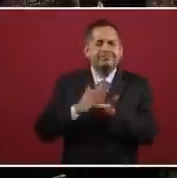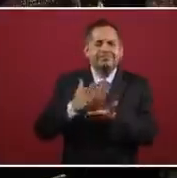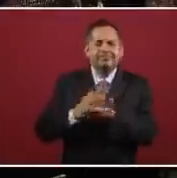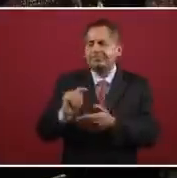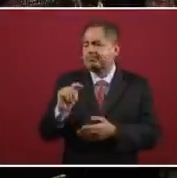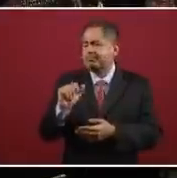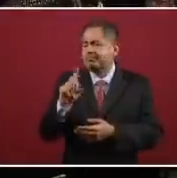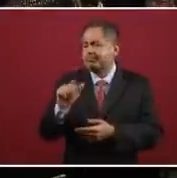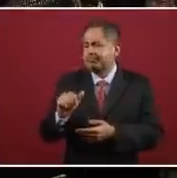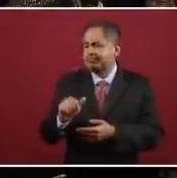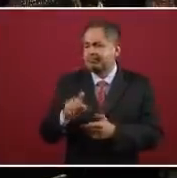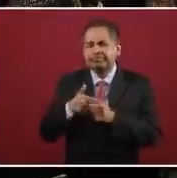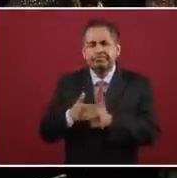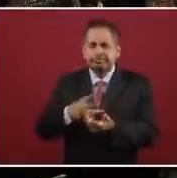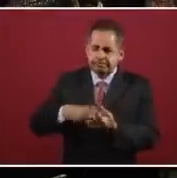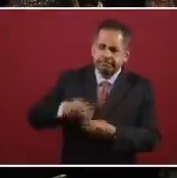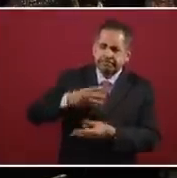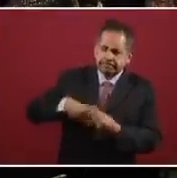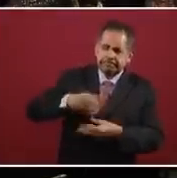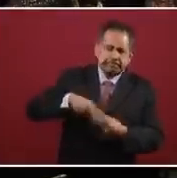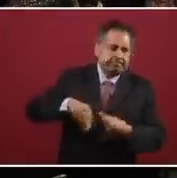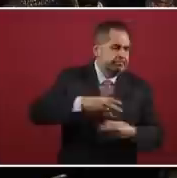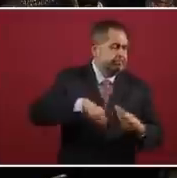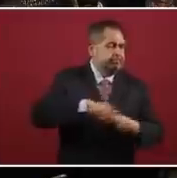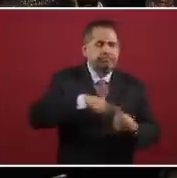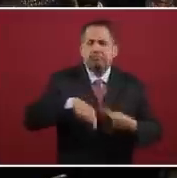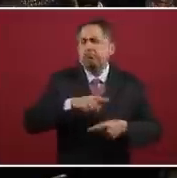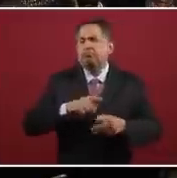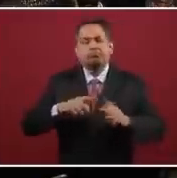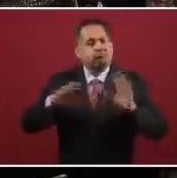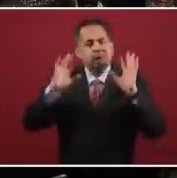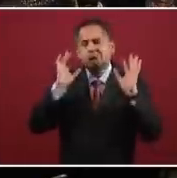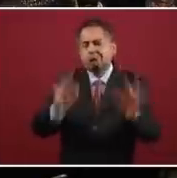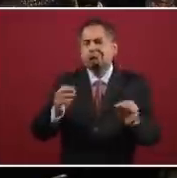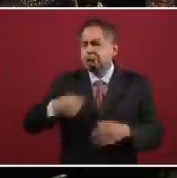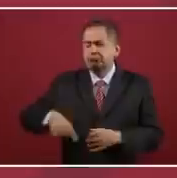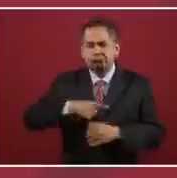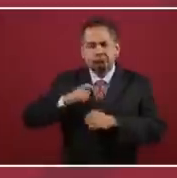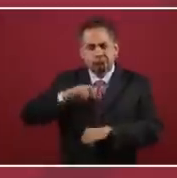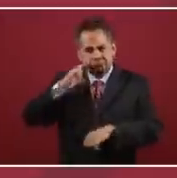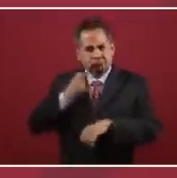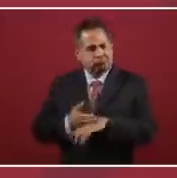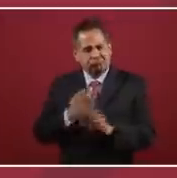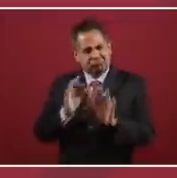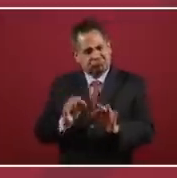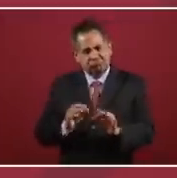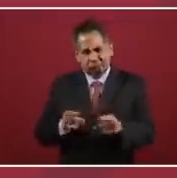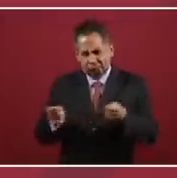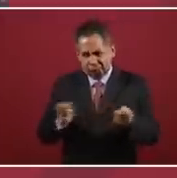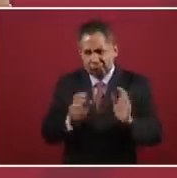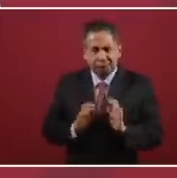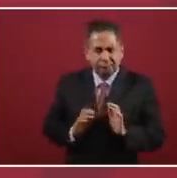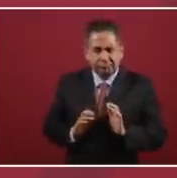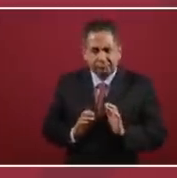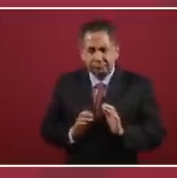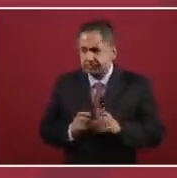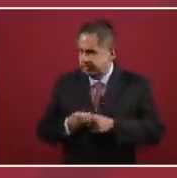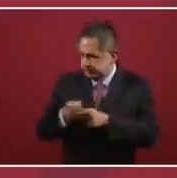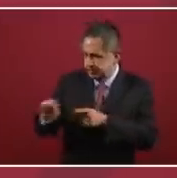así seguimos. Y ya nosotros nos hacemos cargo de cubrir la